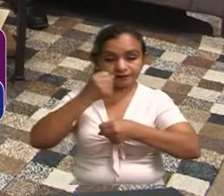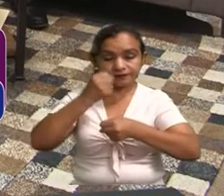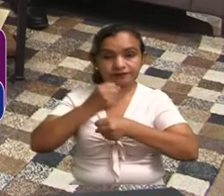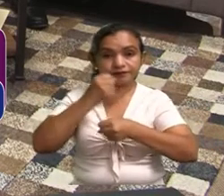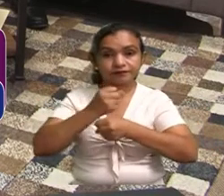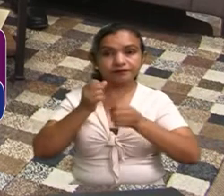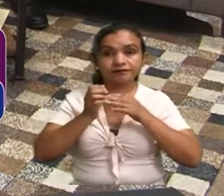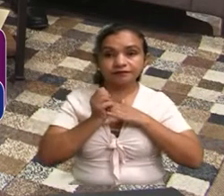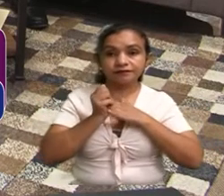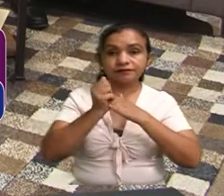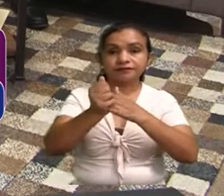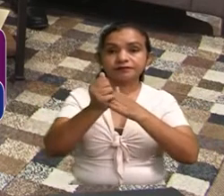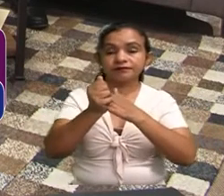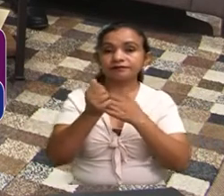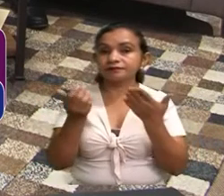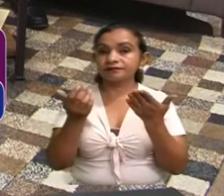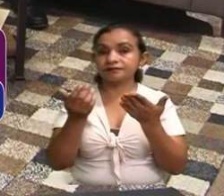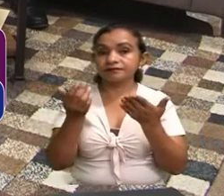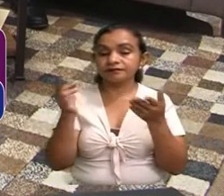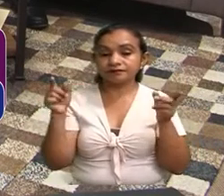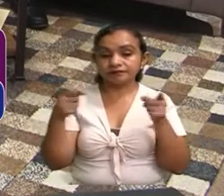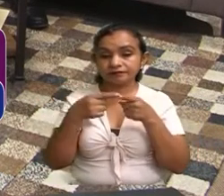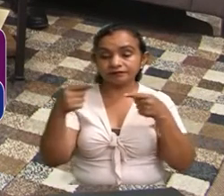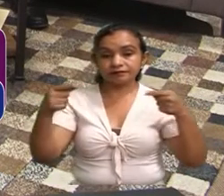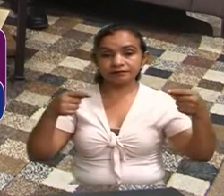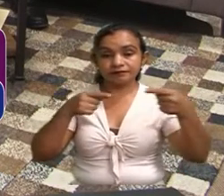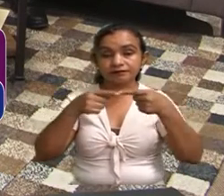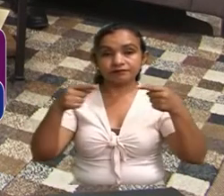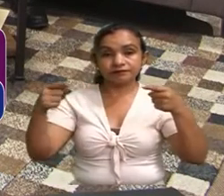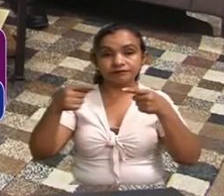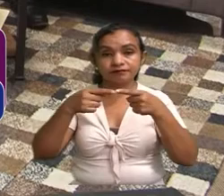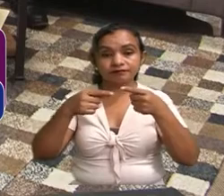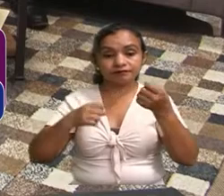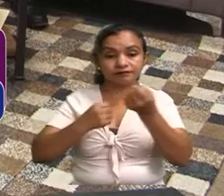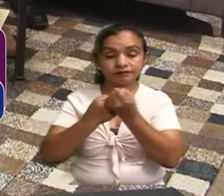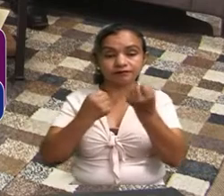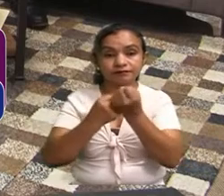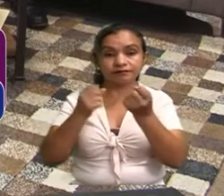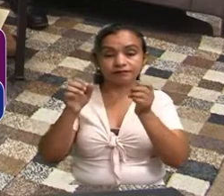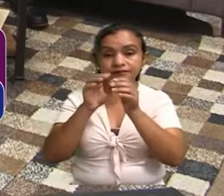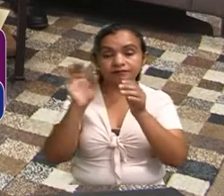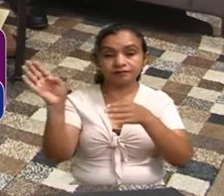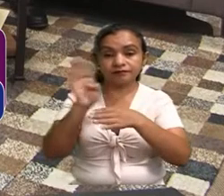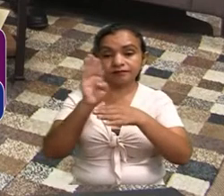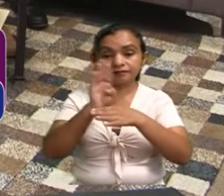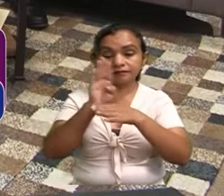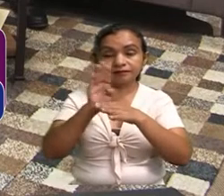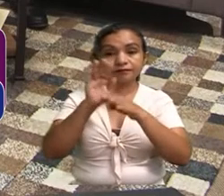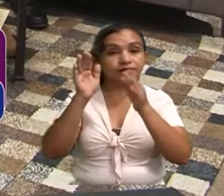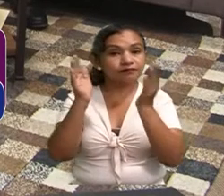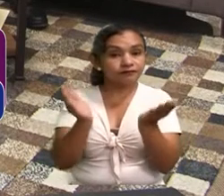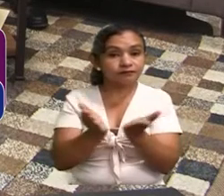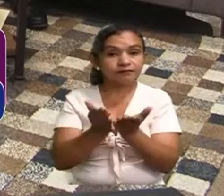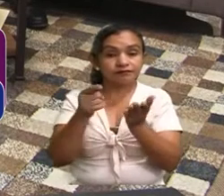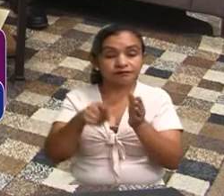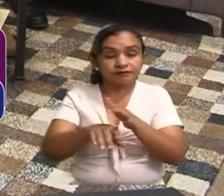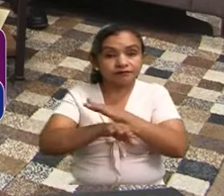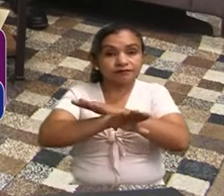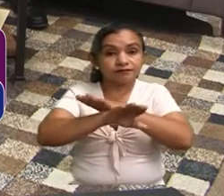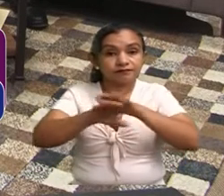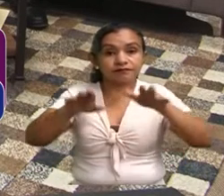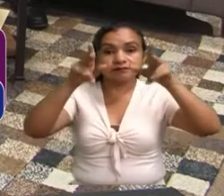lideraron una estrategia que fue apoyada por el Banco Mundial para que culminara con